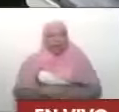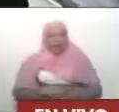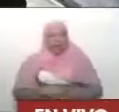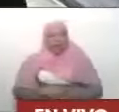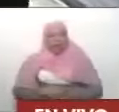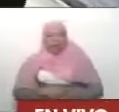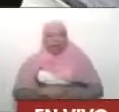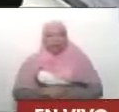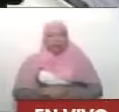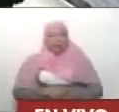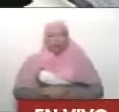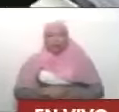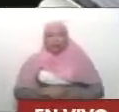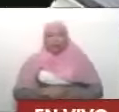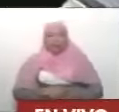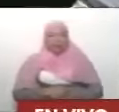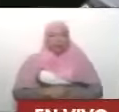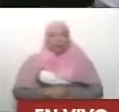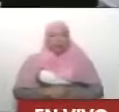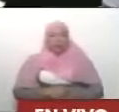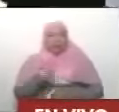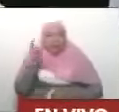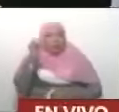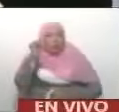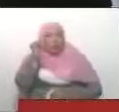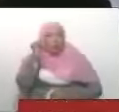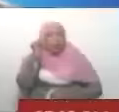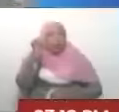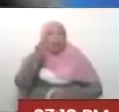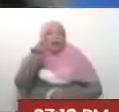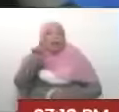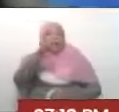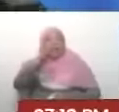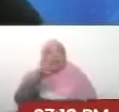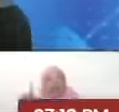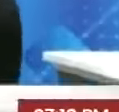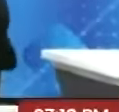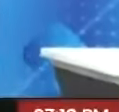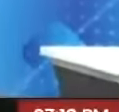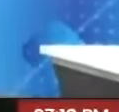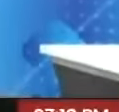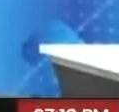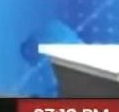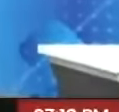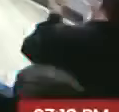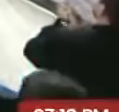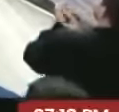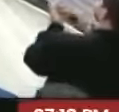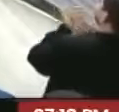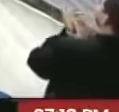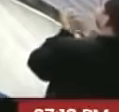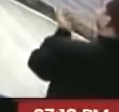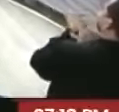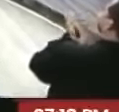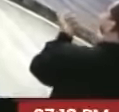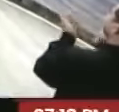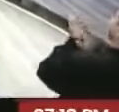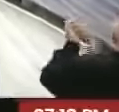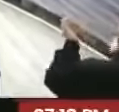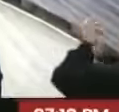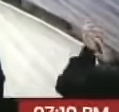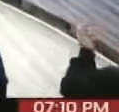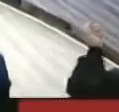calypso. Raise your voice, so let's say your saca, your calypso. Sing among the soil, raise your voice in